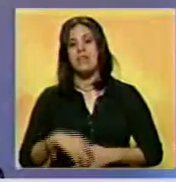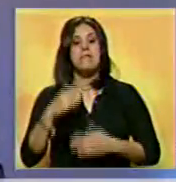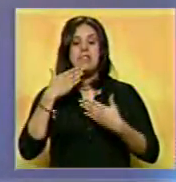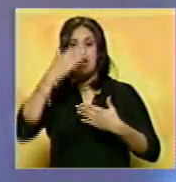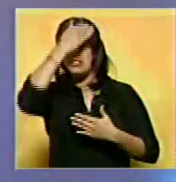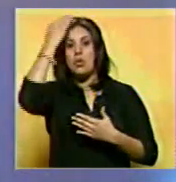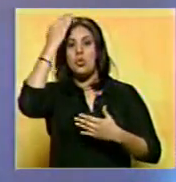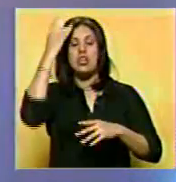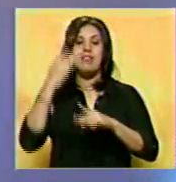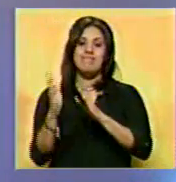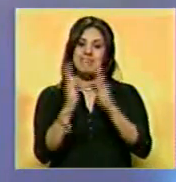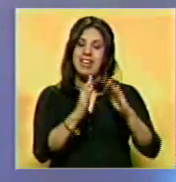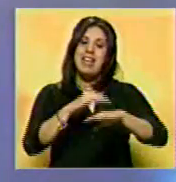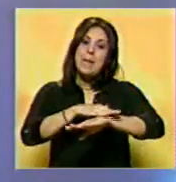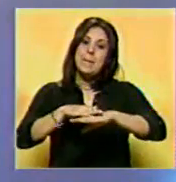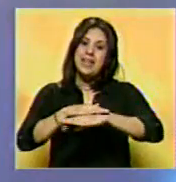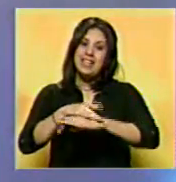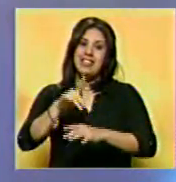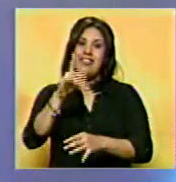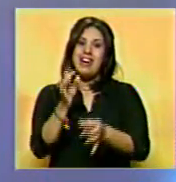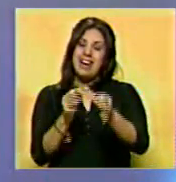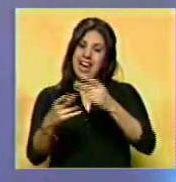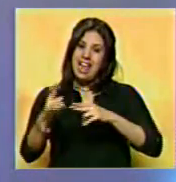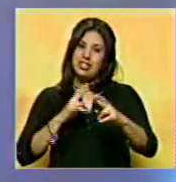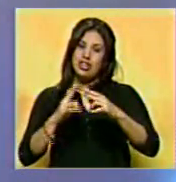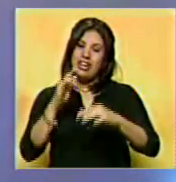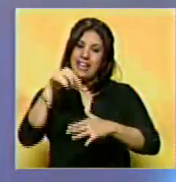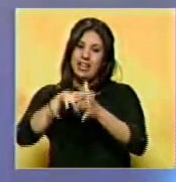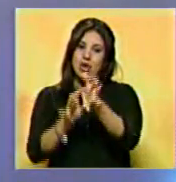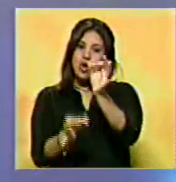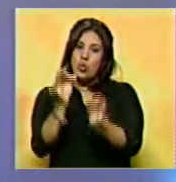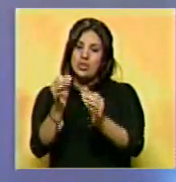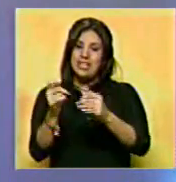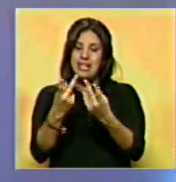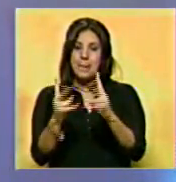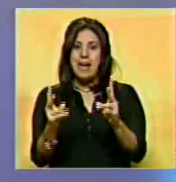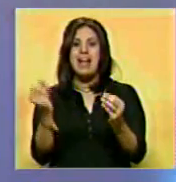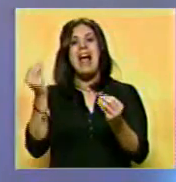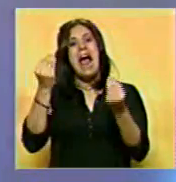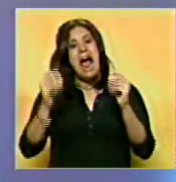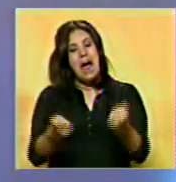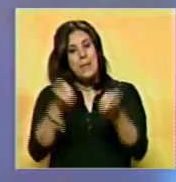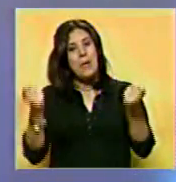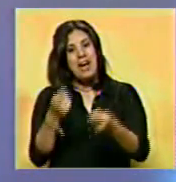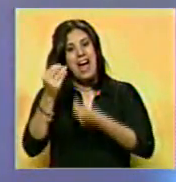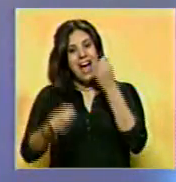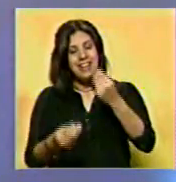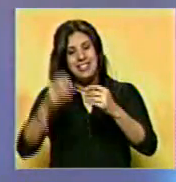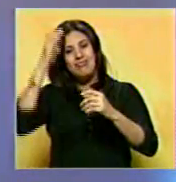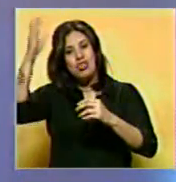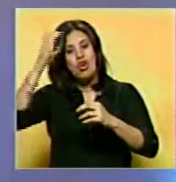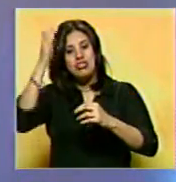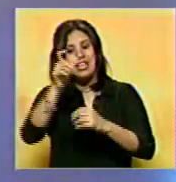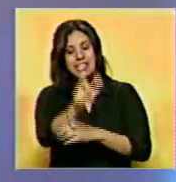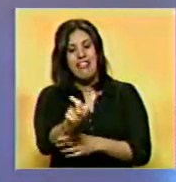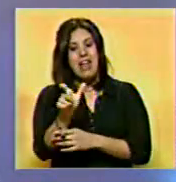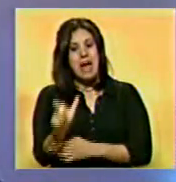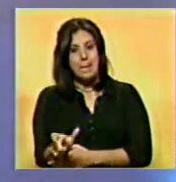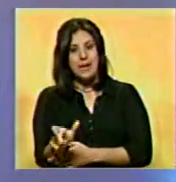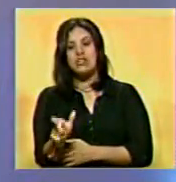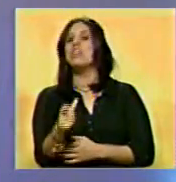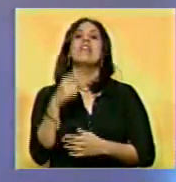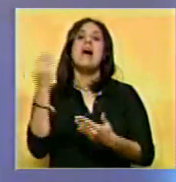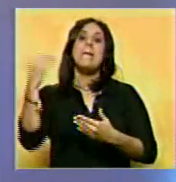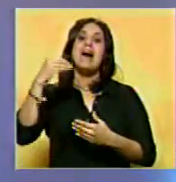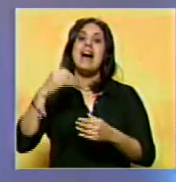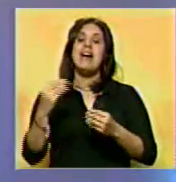Gracias, Gustavo. El ministro para Relaciones Interiores, Justicia y Paz, Miguel Rodríguez Torres, anunció una campaña para crear conciencia ciudadana y